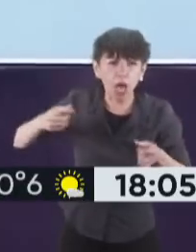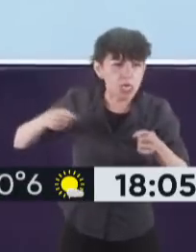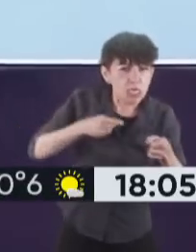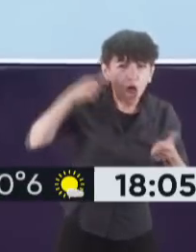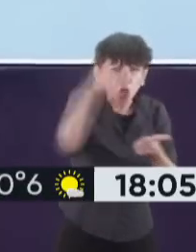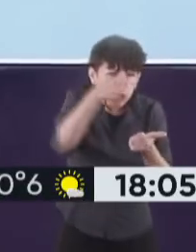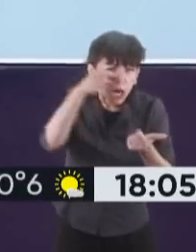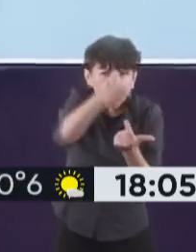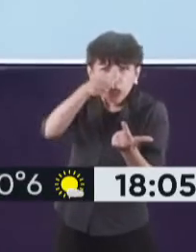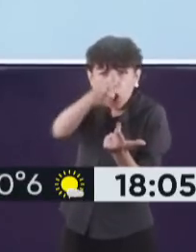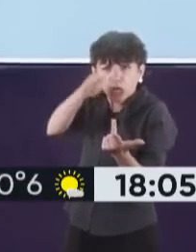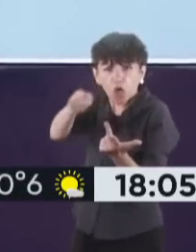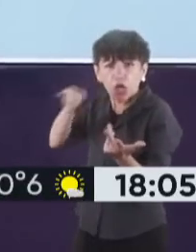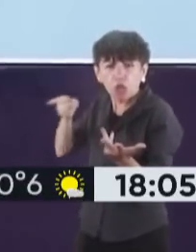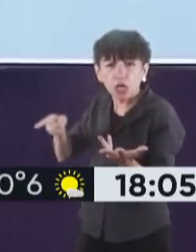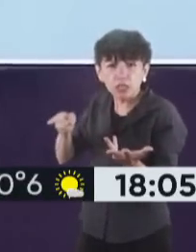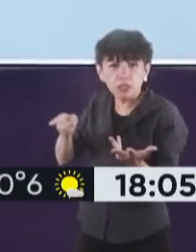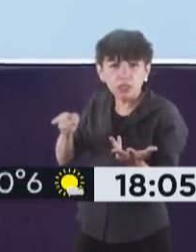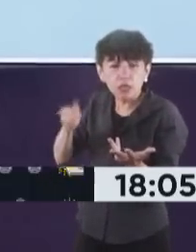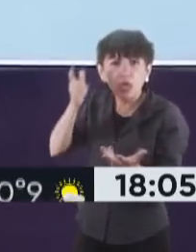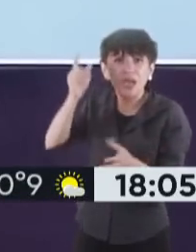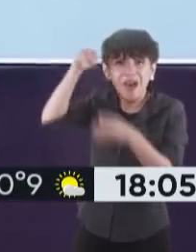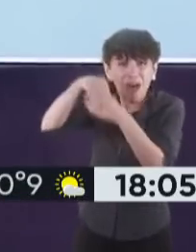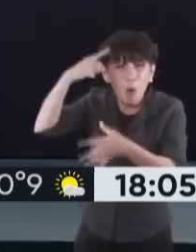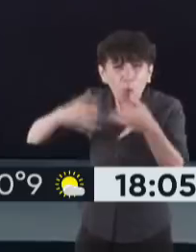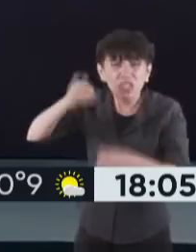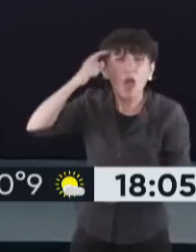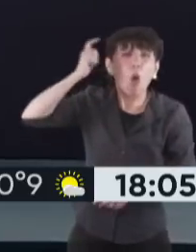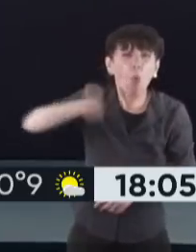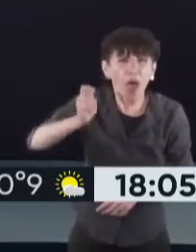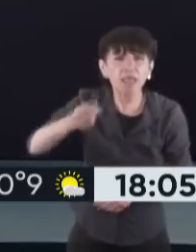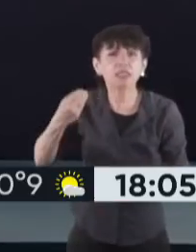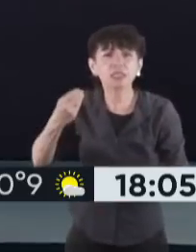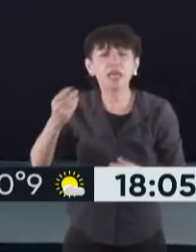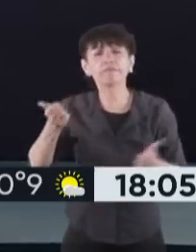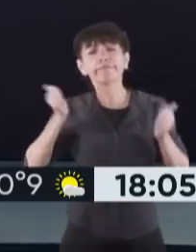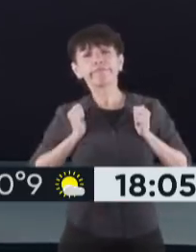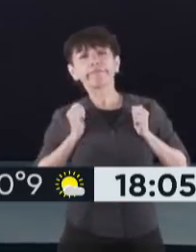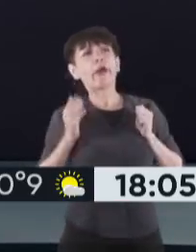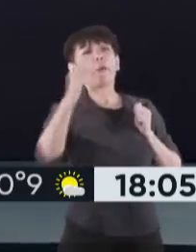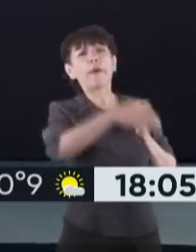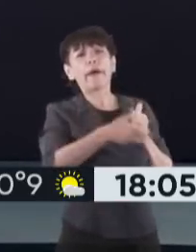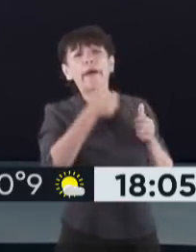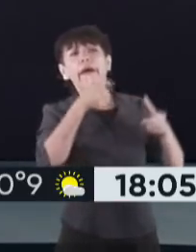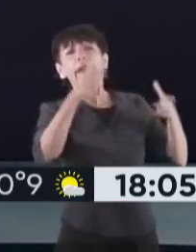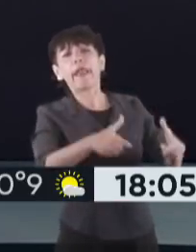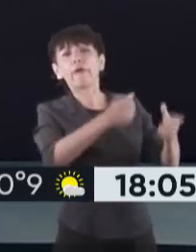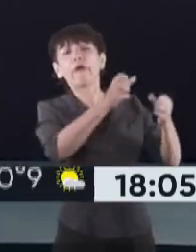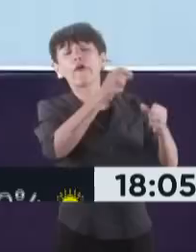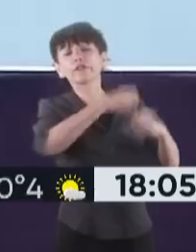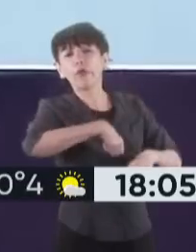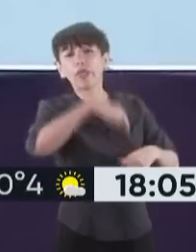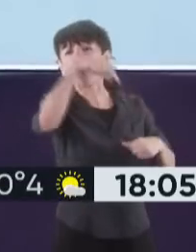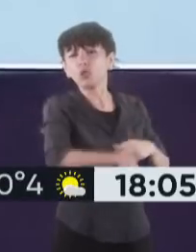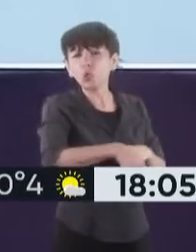con jueces que pasan fines de semana en Lago Escondido, pagados por no sé quién, y que iban a jugar al